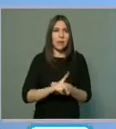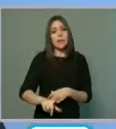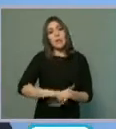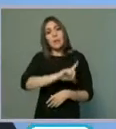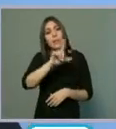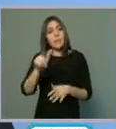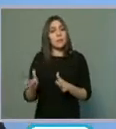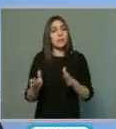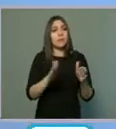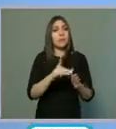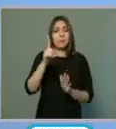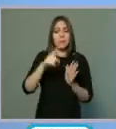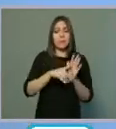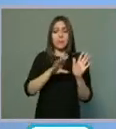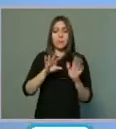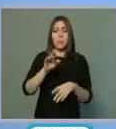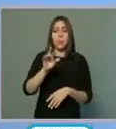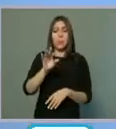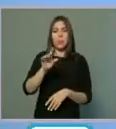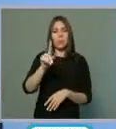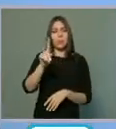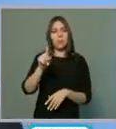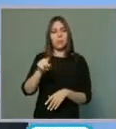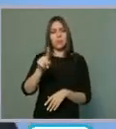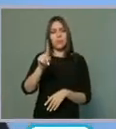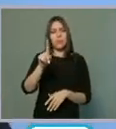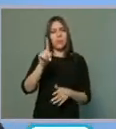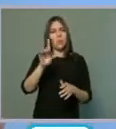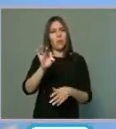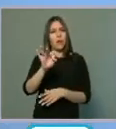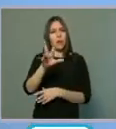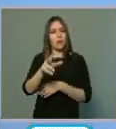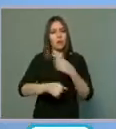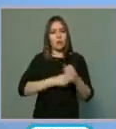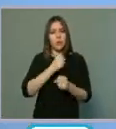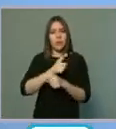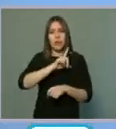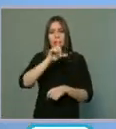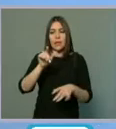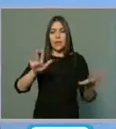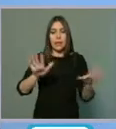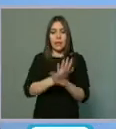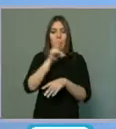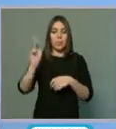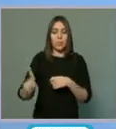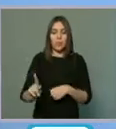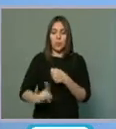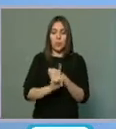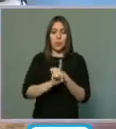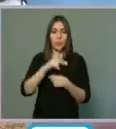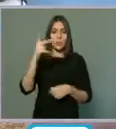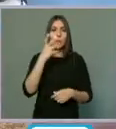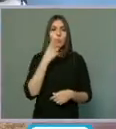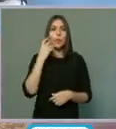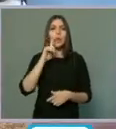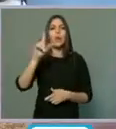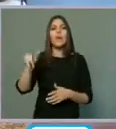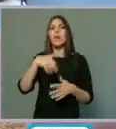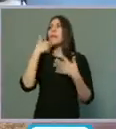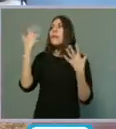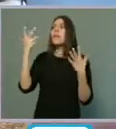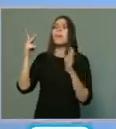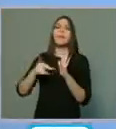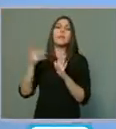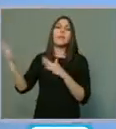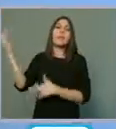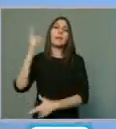48, después de la Segunda Guerra Mundial, de este terrible cataclismo que tuvimos con el pueblo judío, deciden regresar a este lugar,